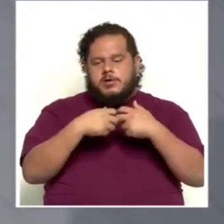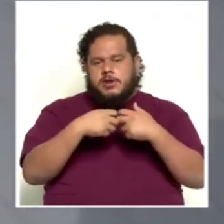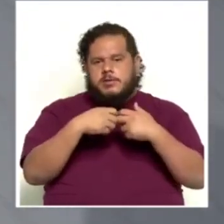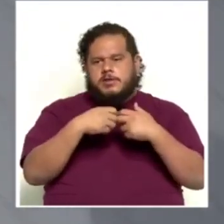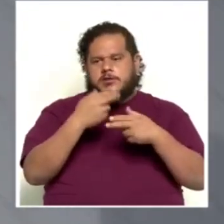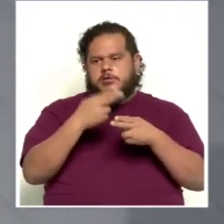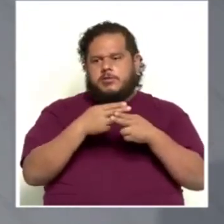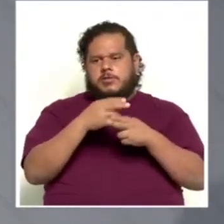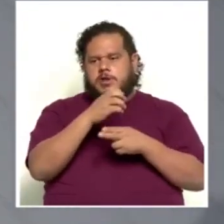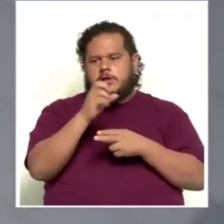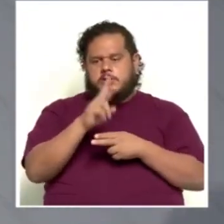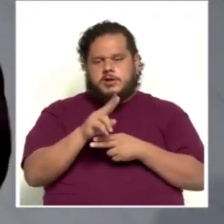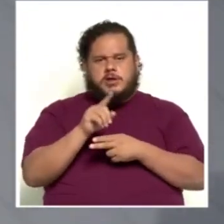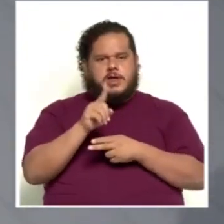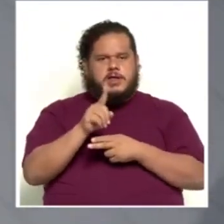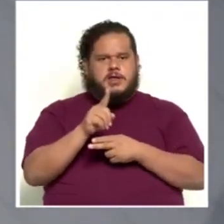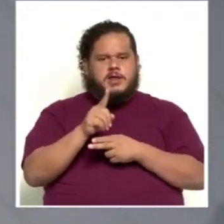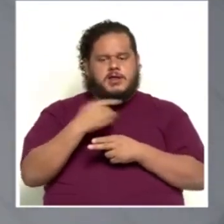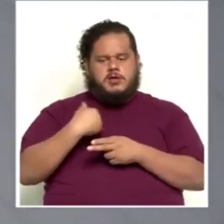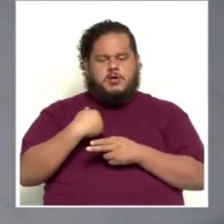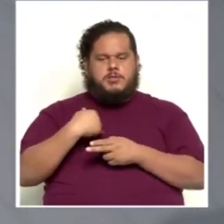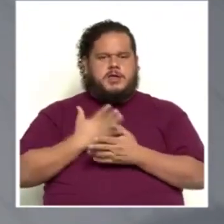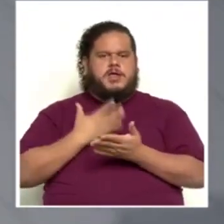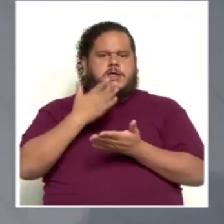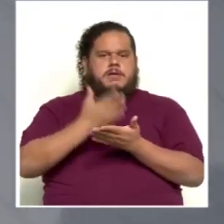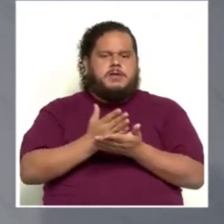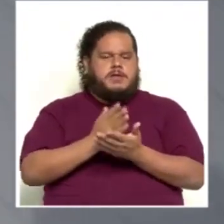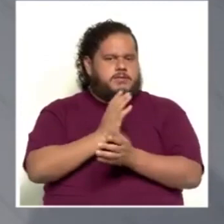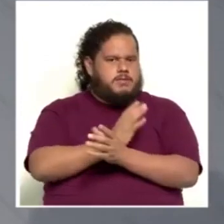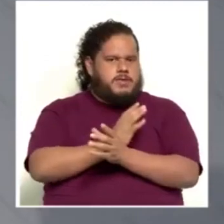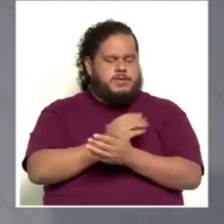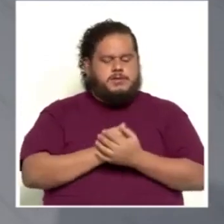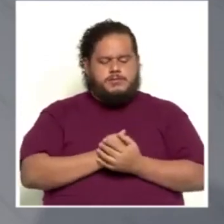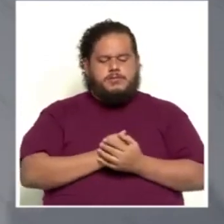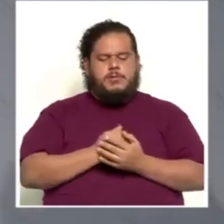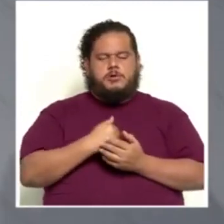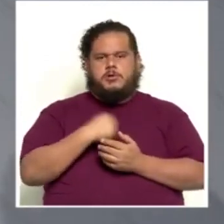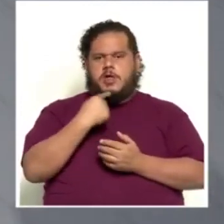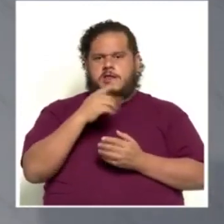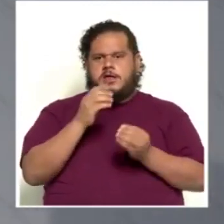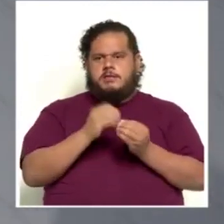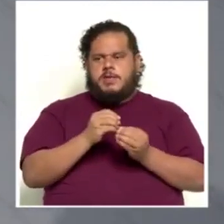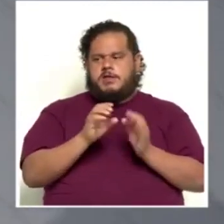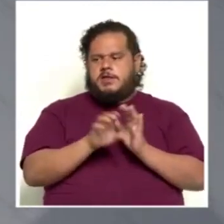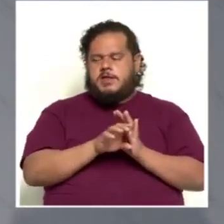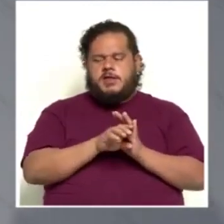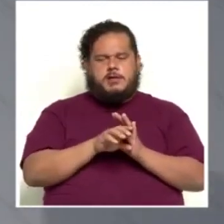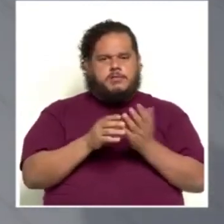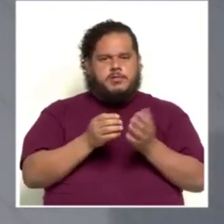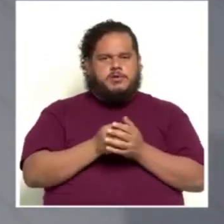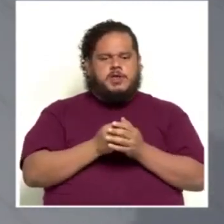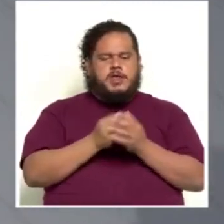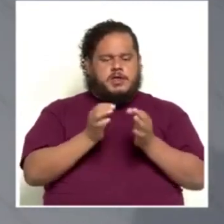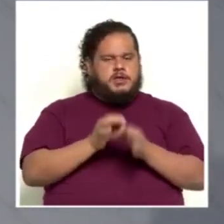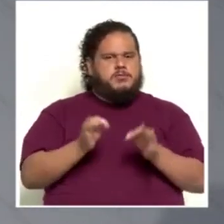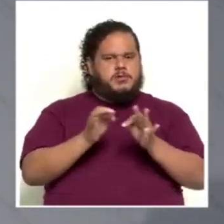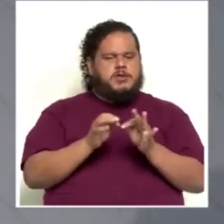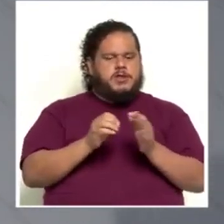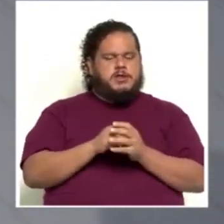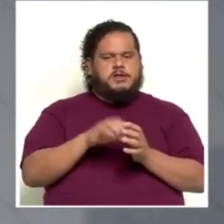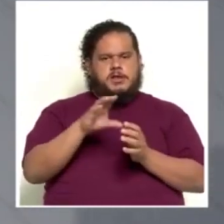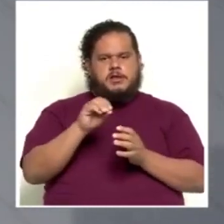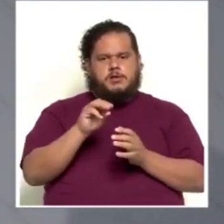va a intervenir. Yo decía antes que además de ejemplos clásicos, como puede ser el peronismo, como puede ser